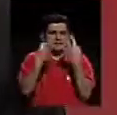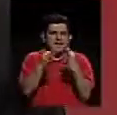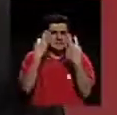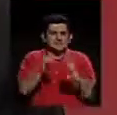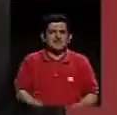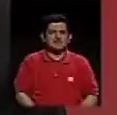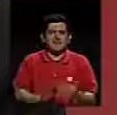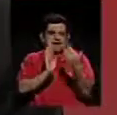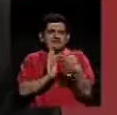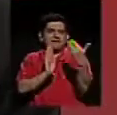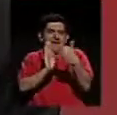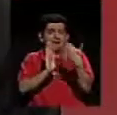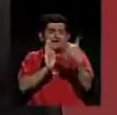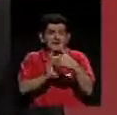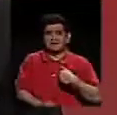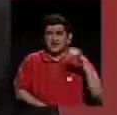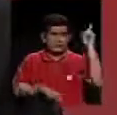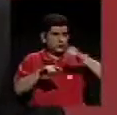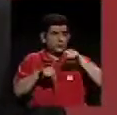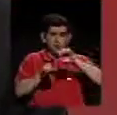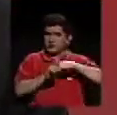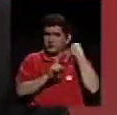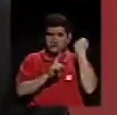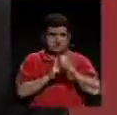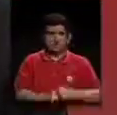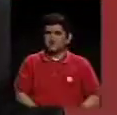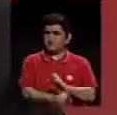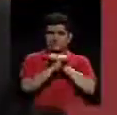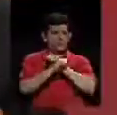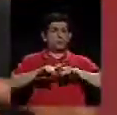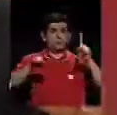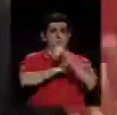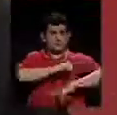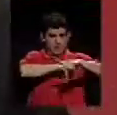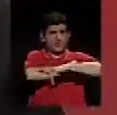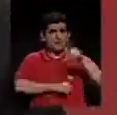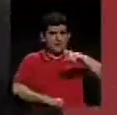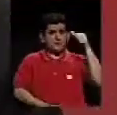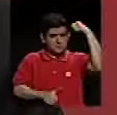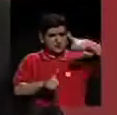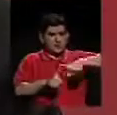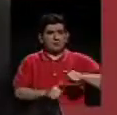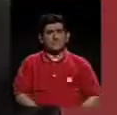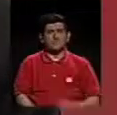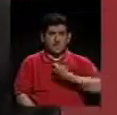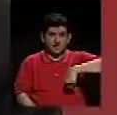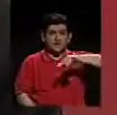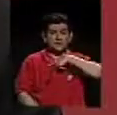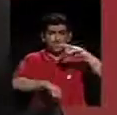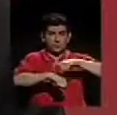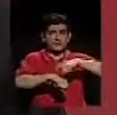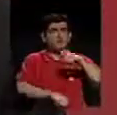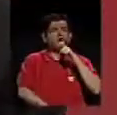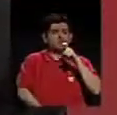pasar cuentas. Yo no puedo asegurar que eso sea así, pero el país yo creo que debe tomar en cuenta que pasamos una época